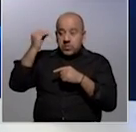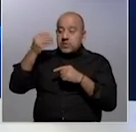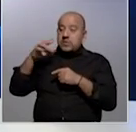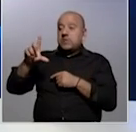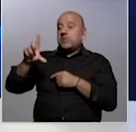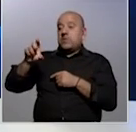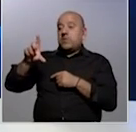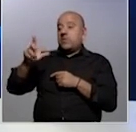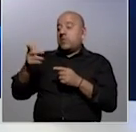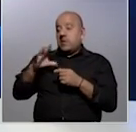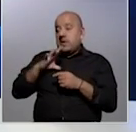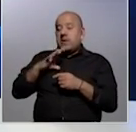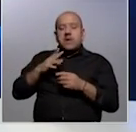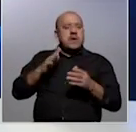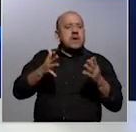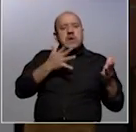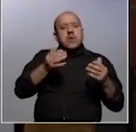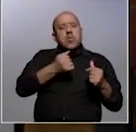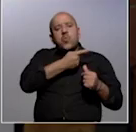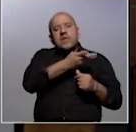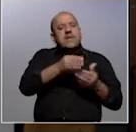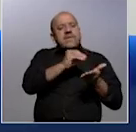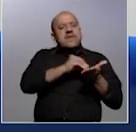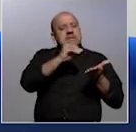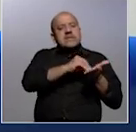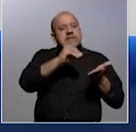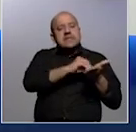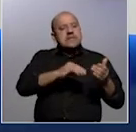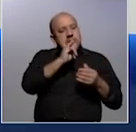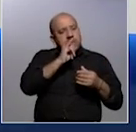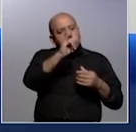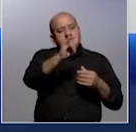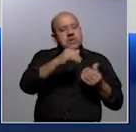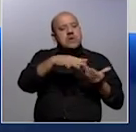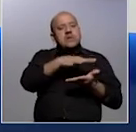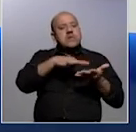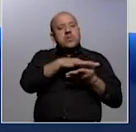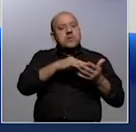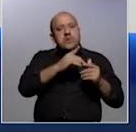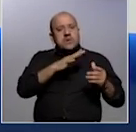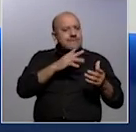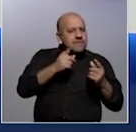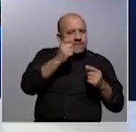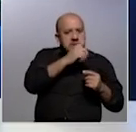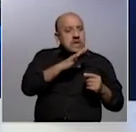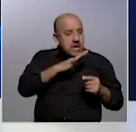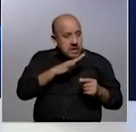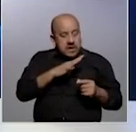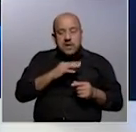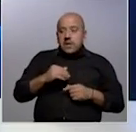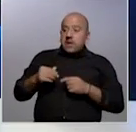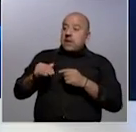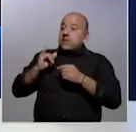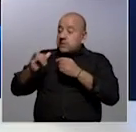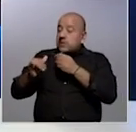que existe en qué tan frecuente es la denuncia de la ciudadanía con respecto a situaciones irregulares si es que lo es mira el